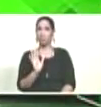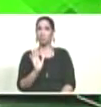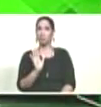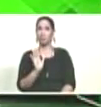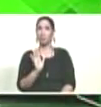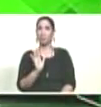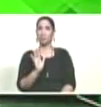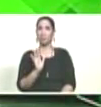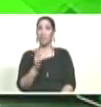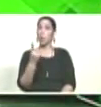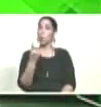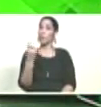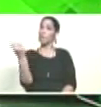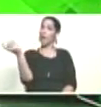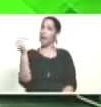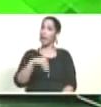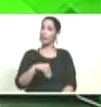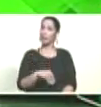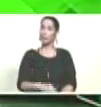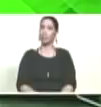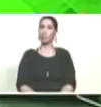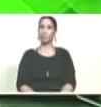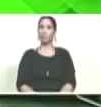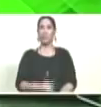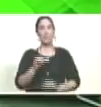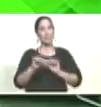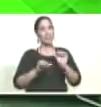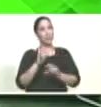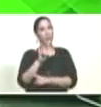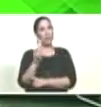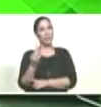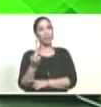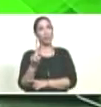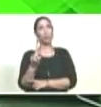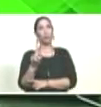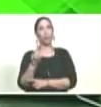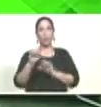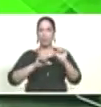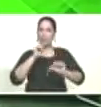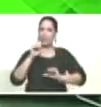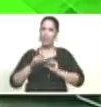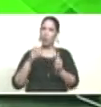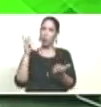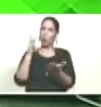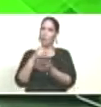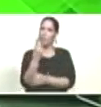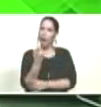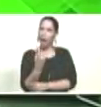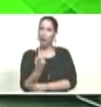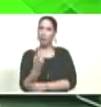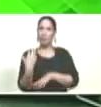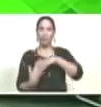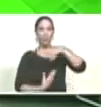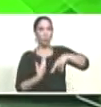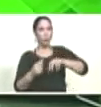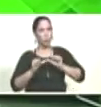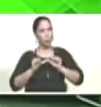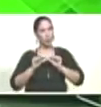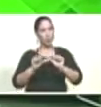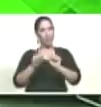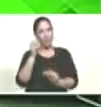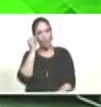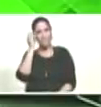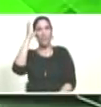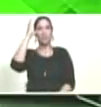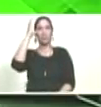Y lo que falta en el siglo XXI y en los siglos por venir. Y la revolución debe tener esta